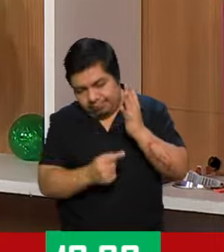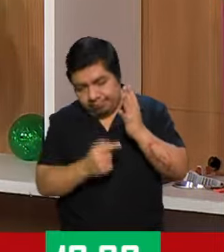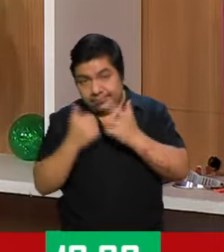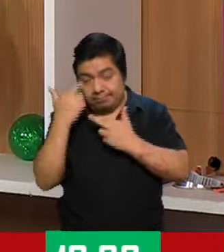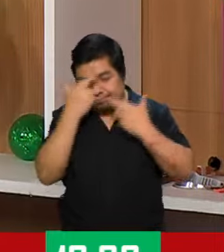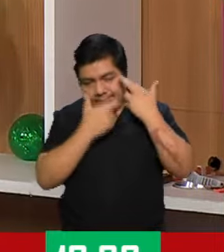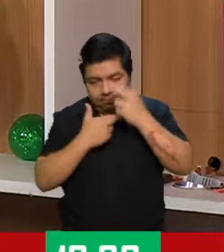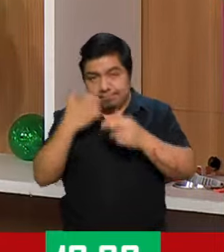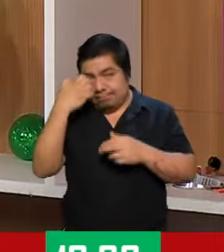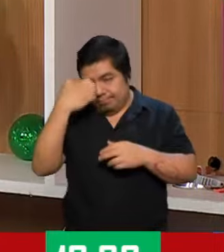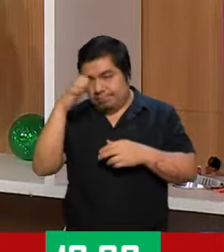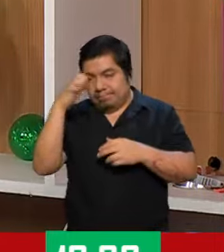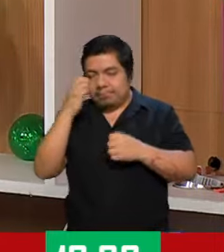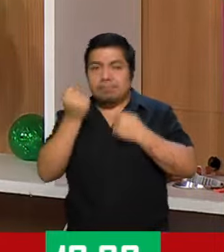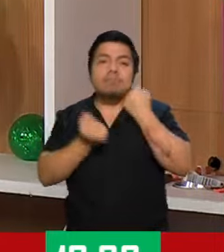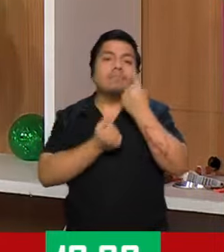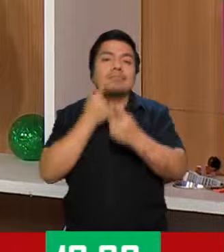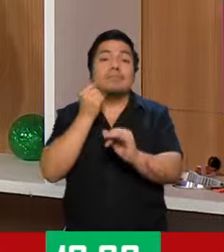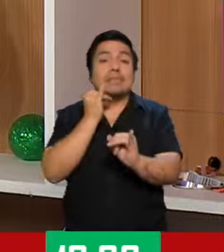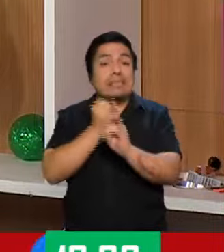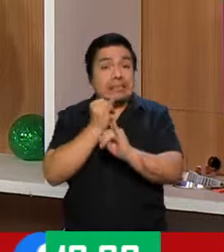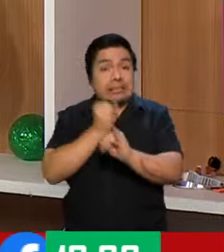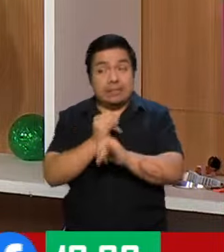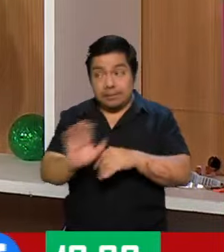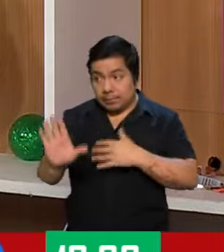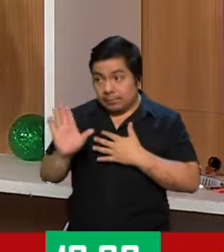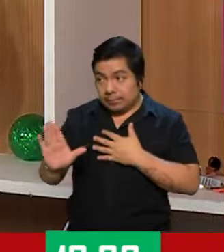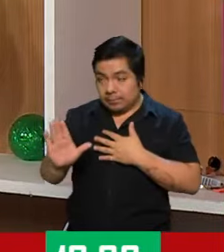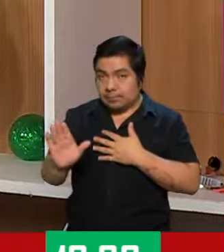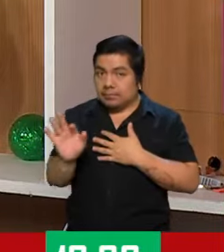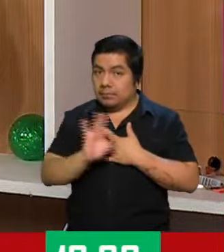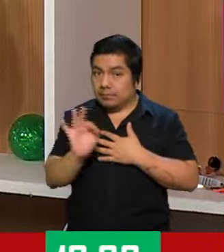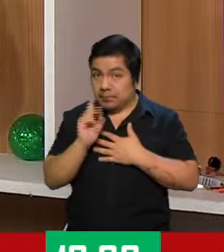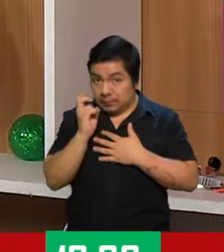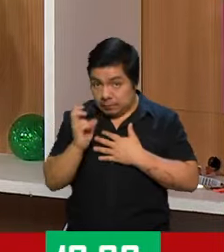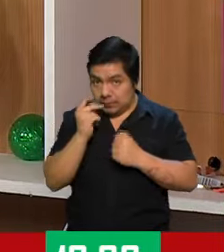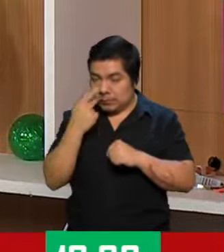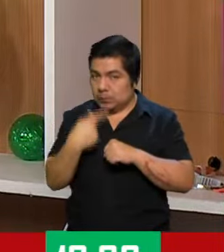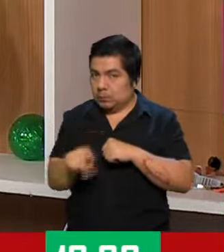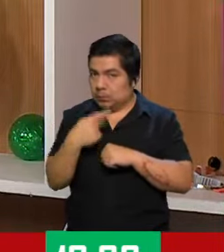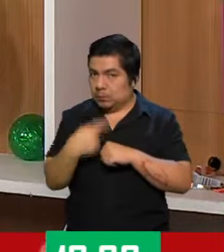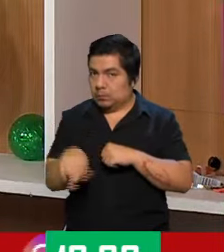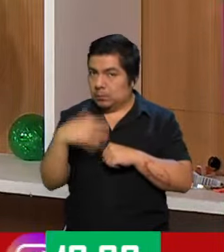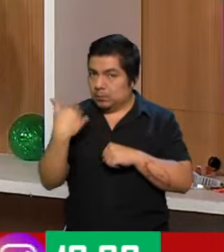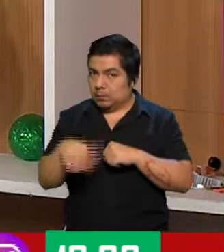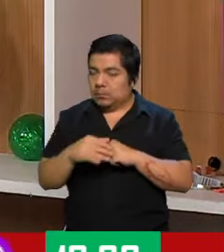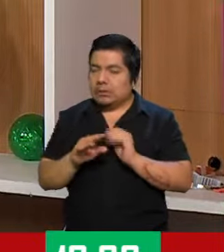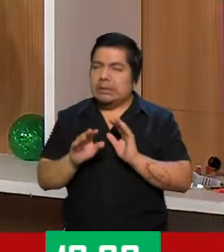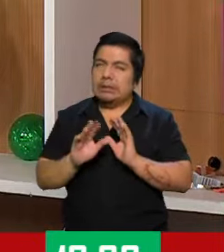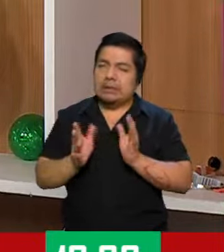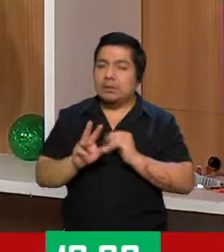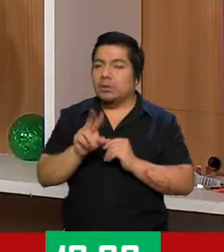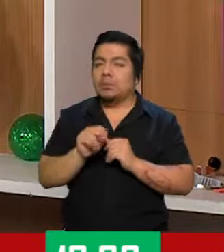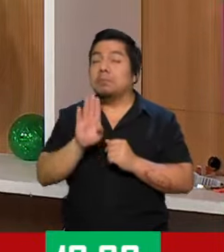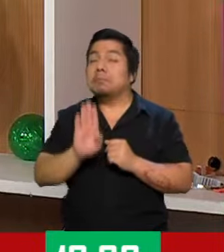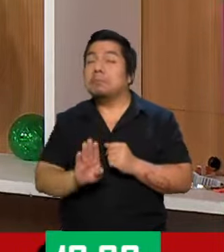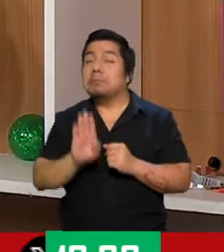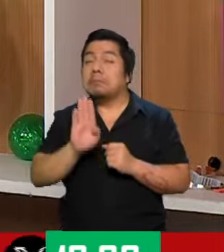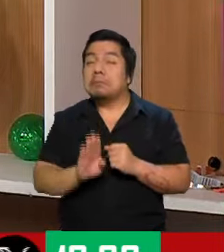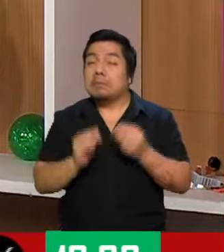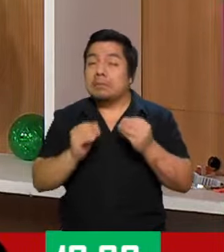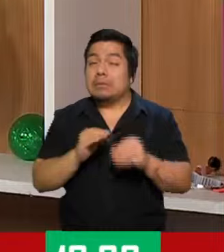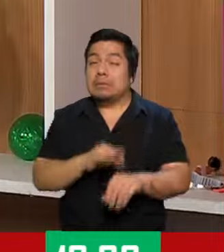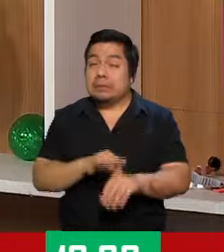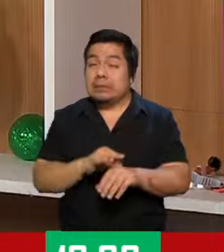donde hay incluso extorsiones virtuales que pueden ser muy peligrosas. Y que podrían, no, más bien que parecen muy reales.